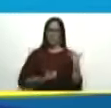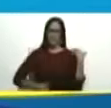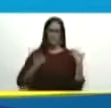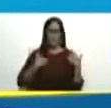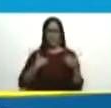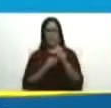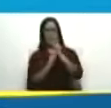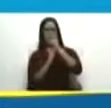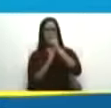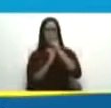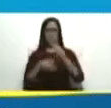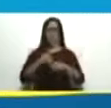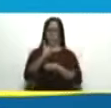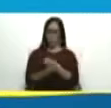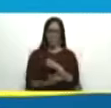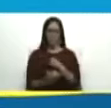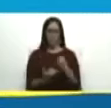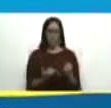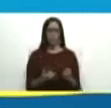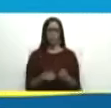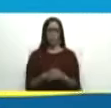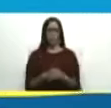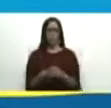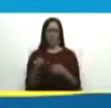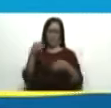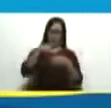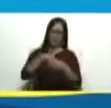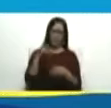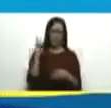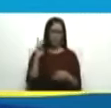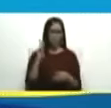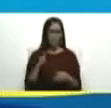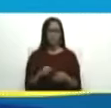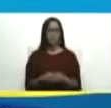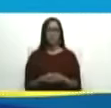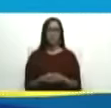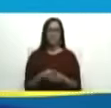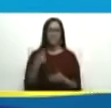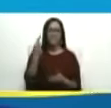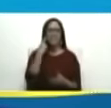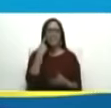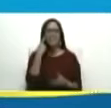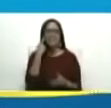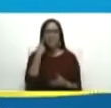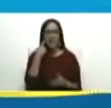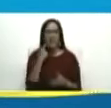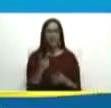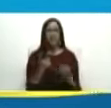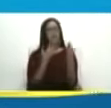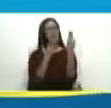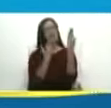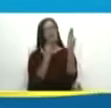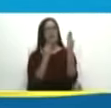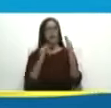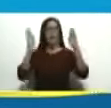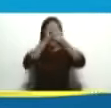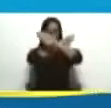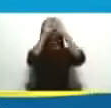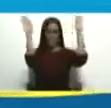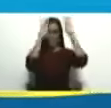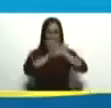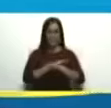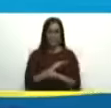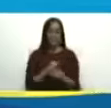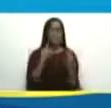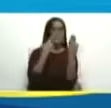el proyecto de Milei es el proyecto a traer a Venezuela. Que se vean en el espejo de Carlos Andrés Pérez y se vean